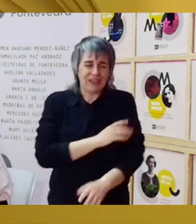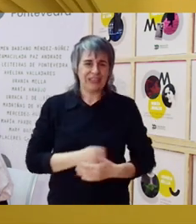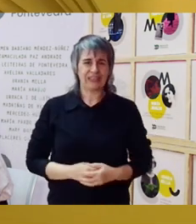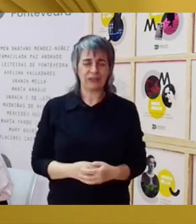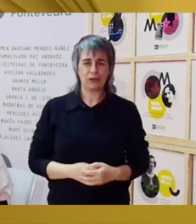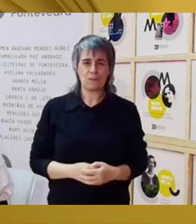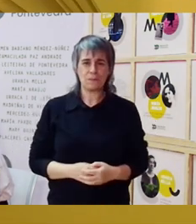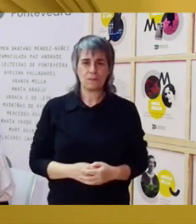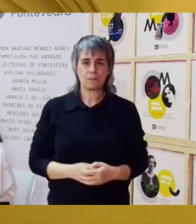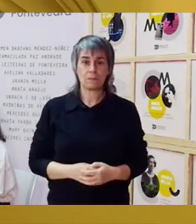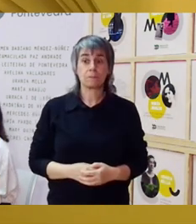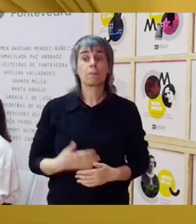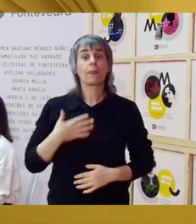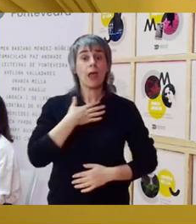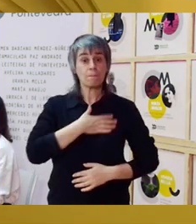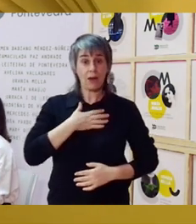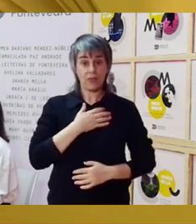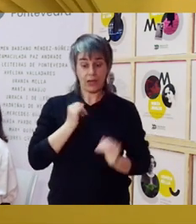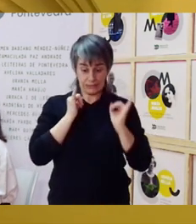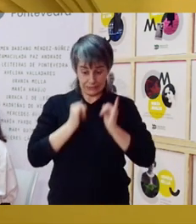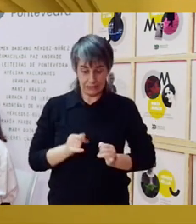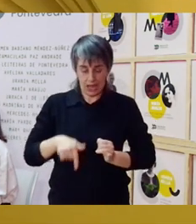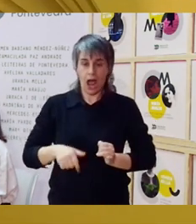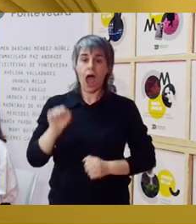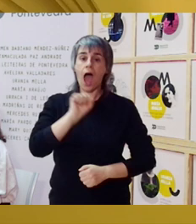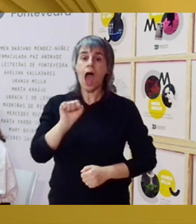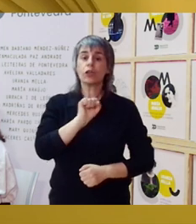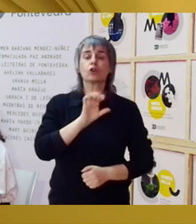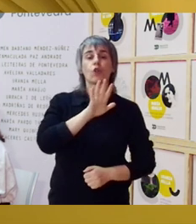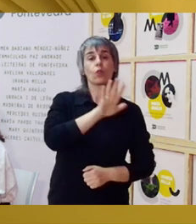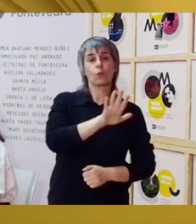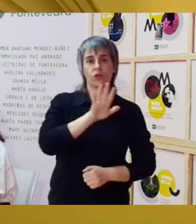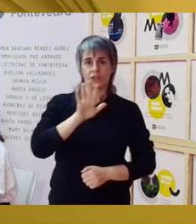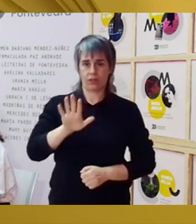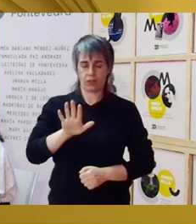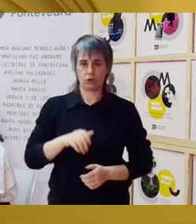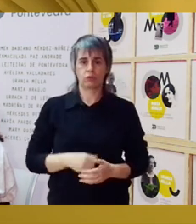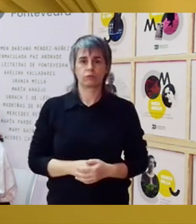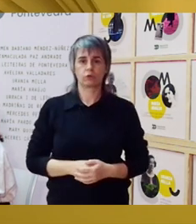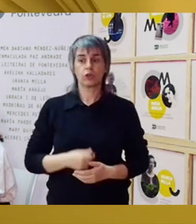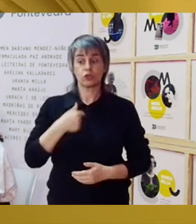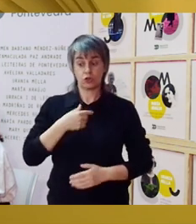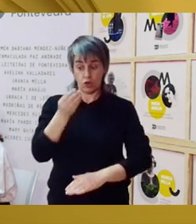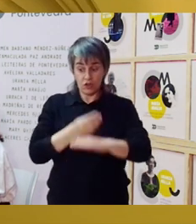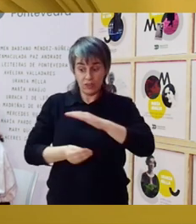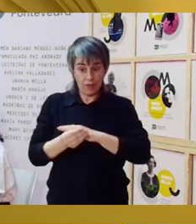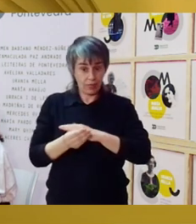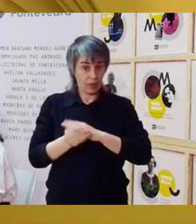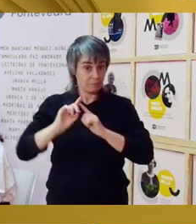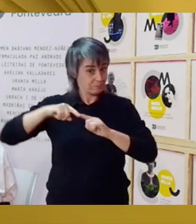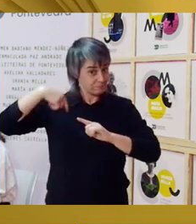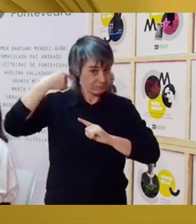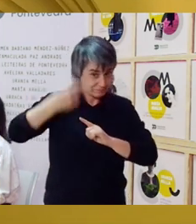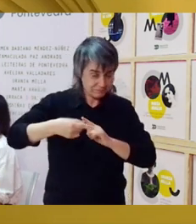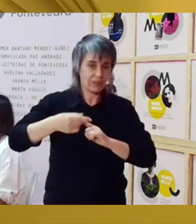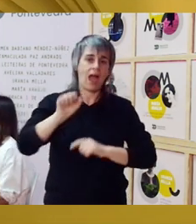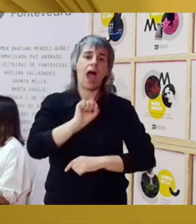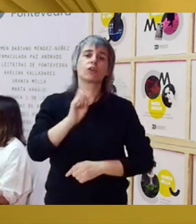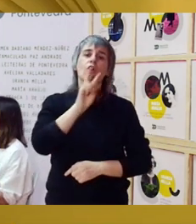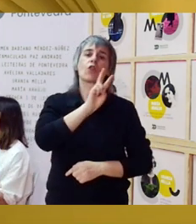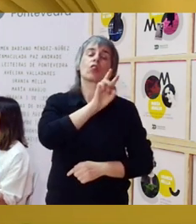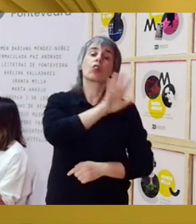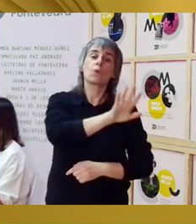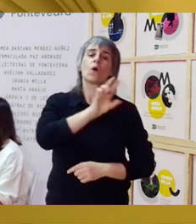Pois, Placeres chegou no ano 55. Eu nací no 56, en outubre.